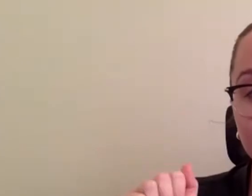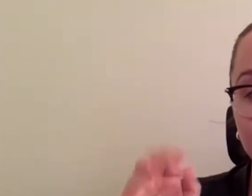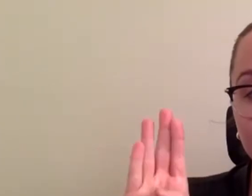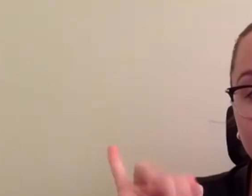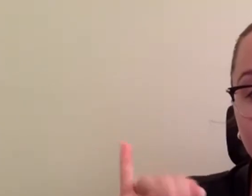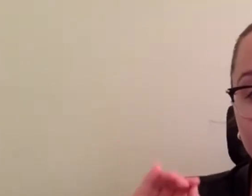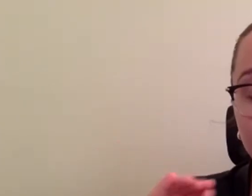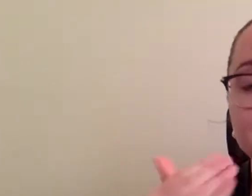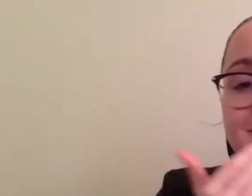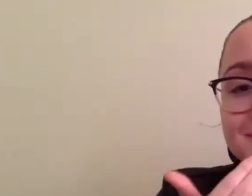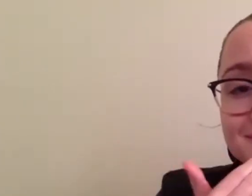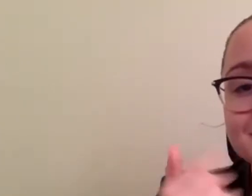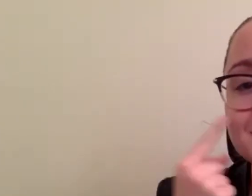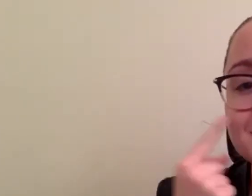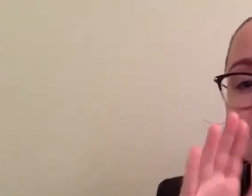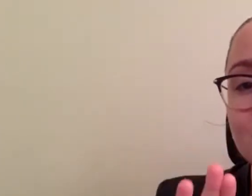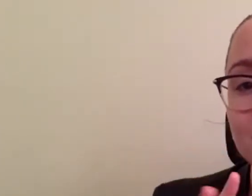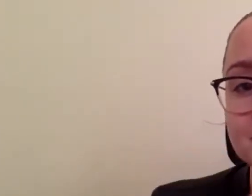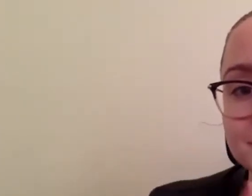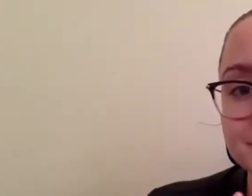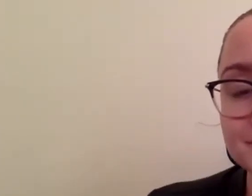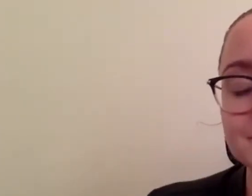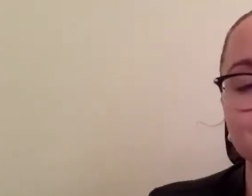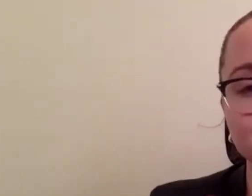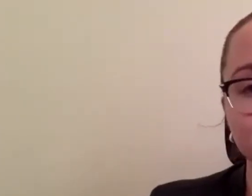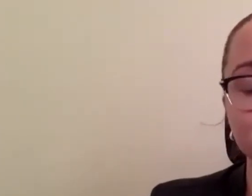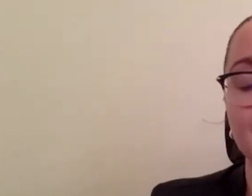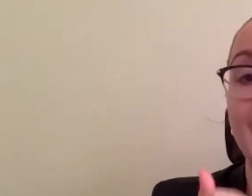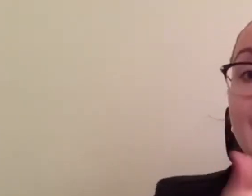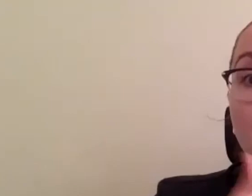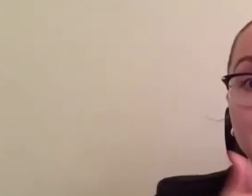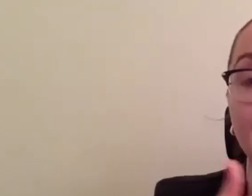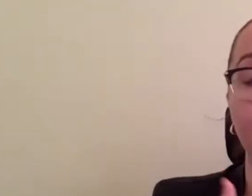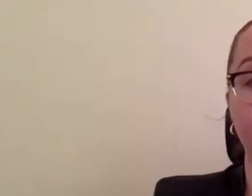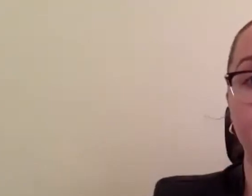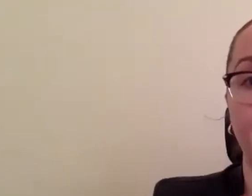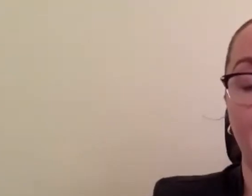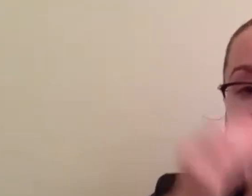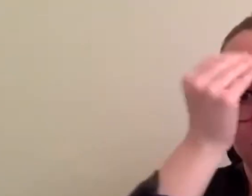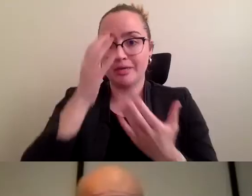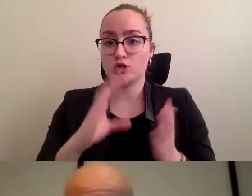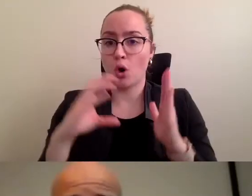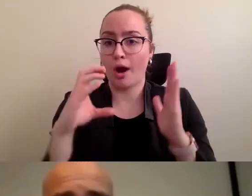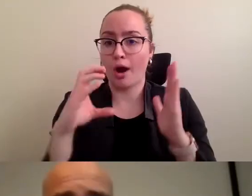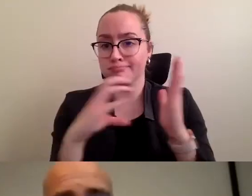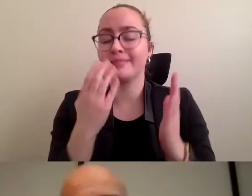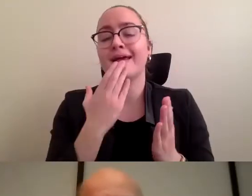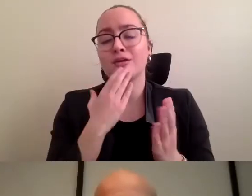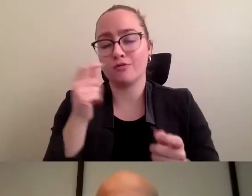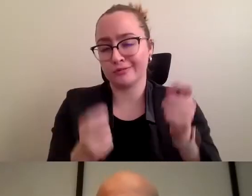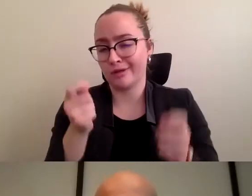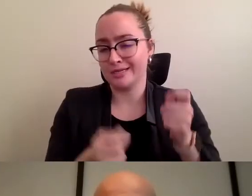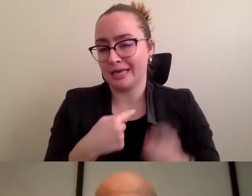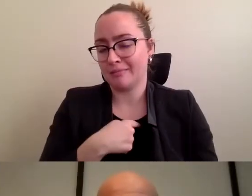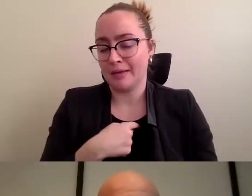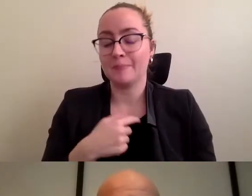Muchísimas gracias por sus comentarios y gracias por corregir la información que yo di sobre dónde